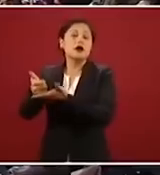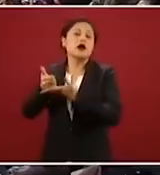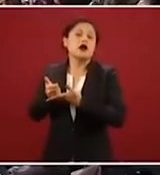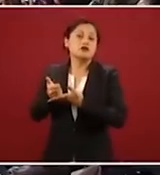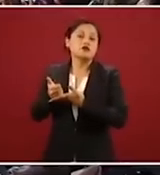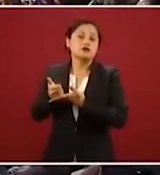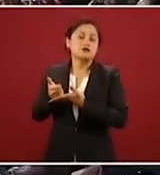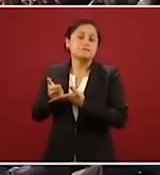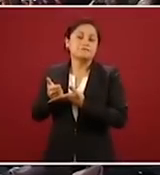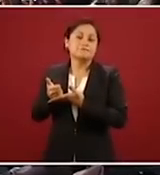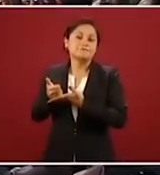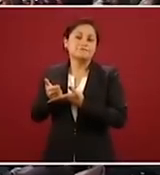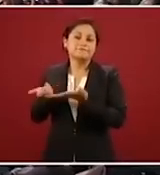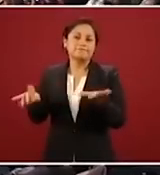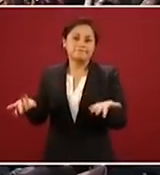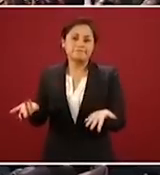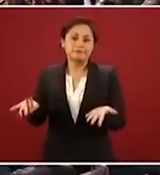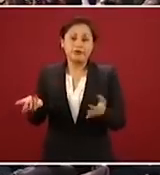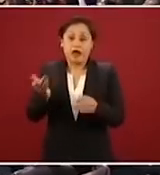adicional,